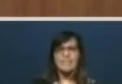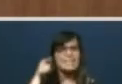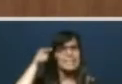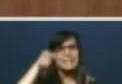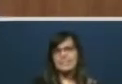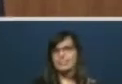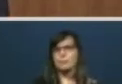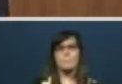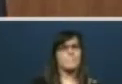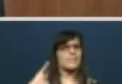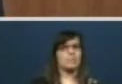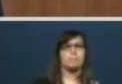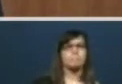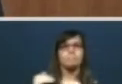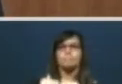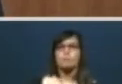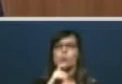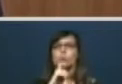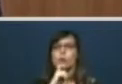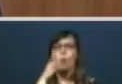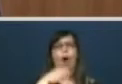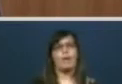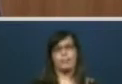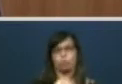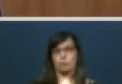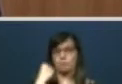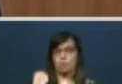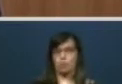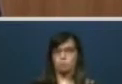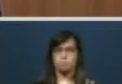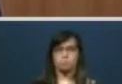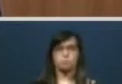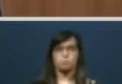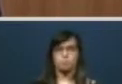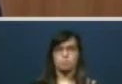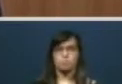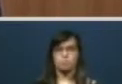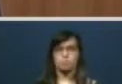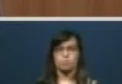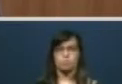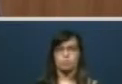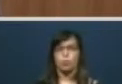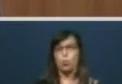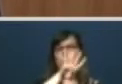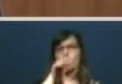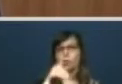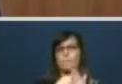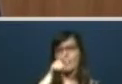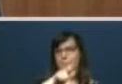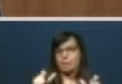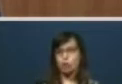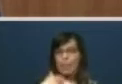un factor tan básico importante como es el del acceso al empleo más de 4000 personas con